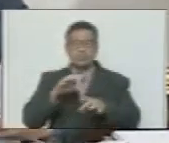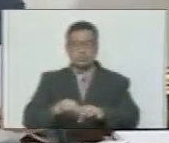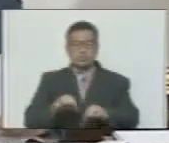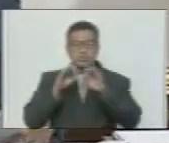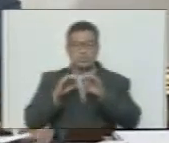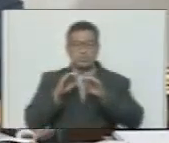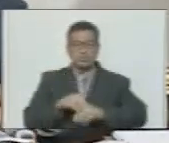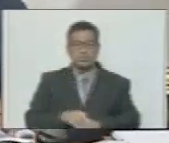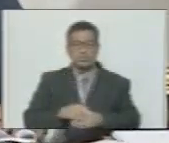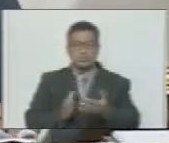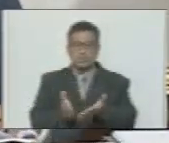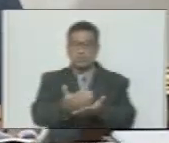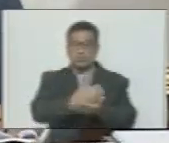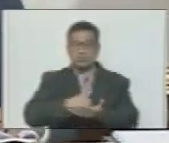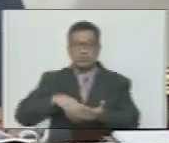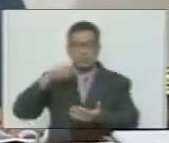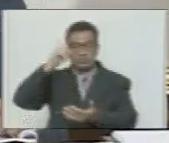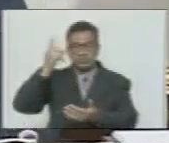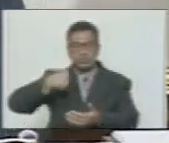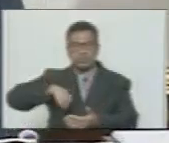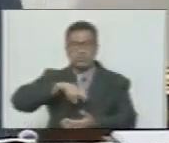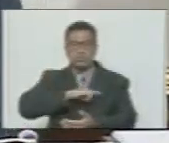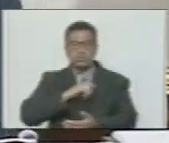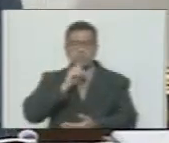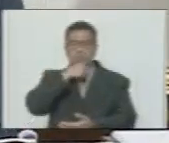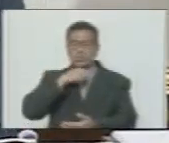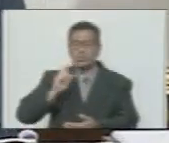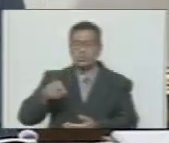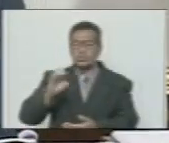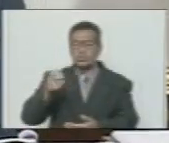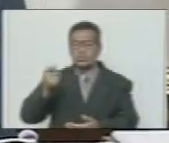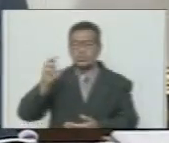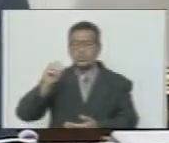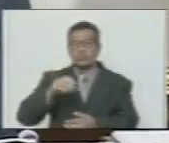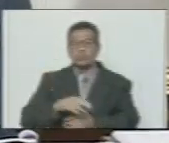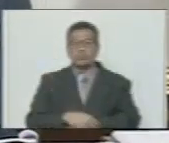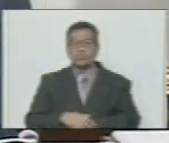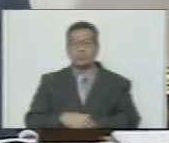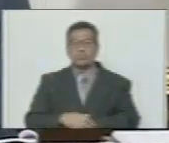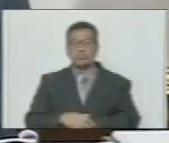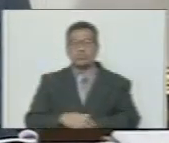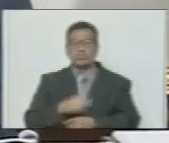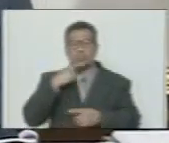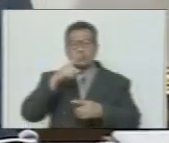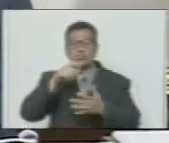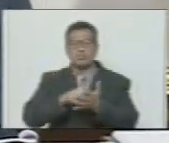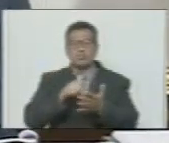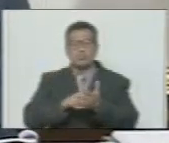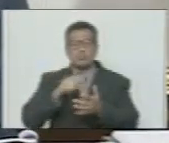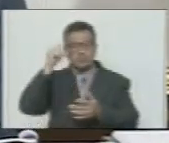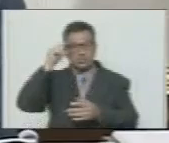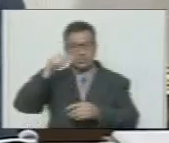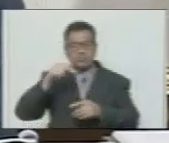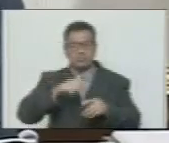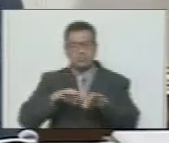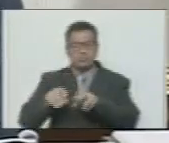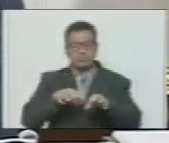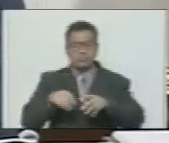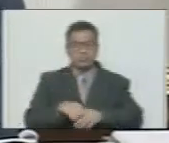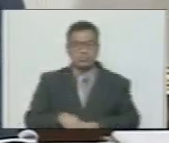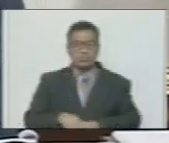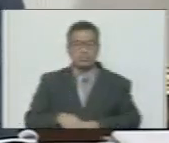comisión especial que recoja las enseñanzas de nuestro querido viejo Héctor Agüero. Siguiente punto del orden del